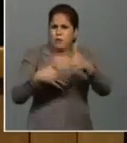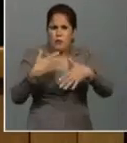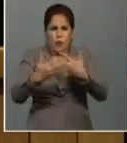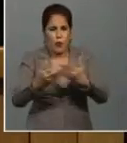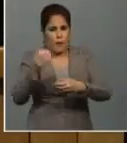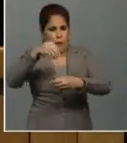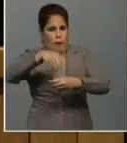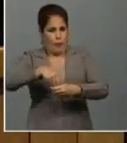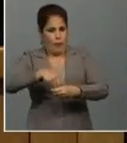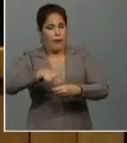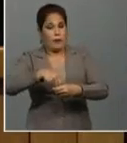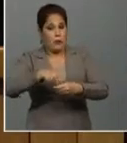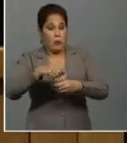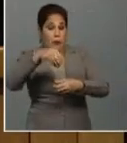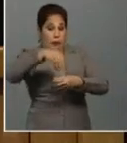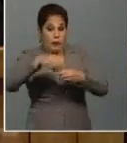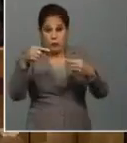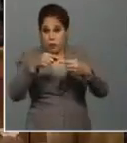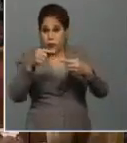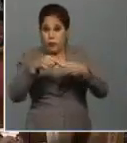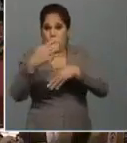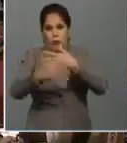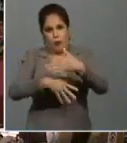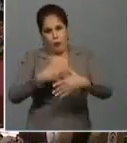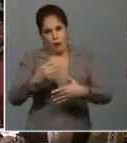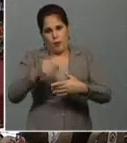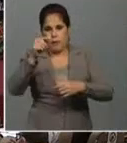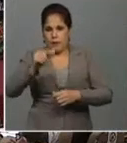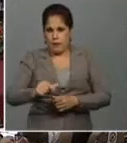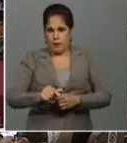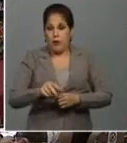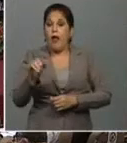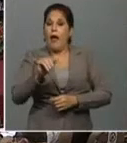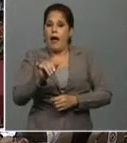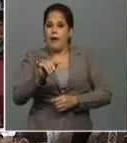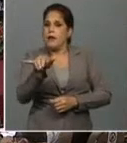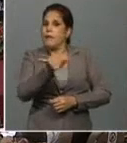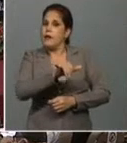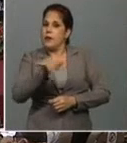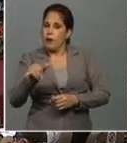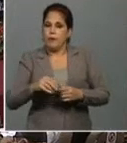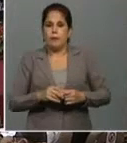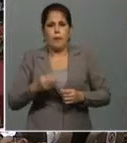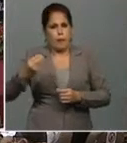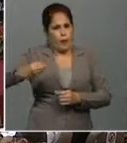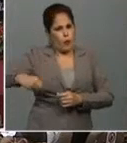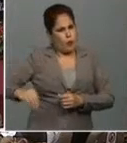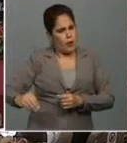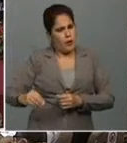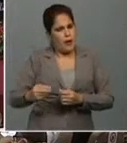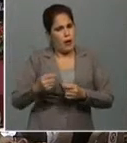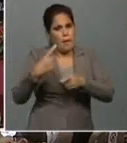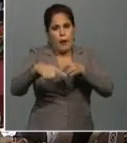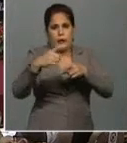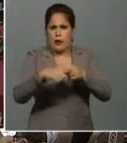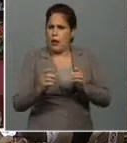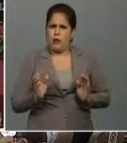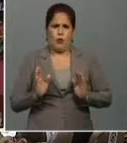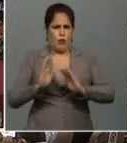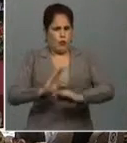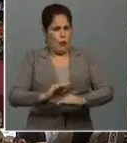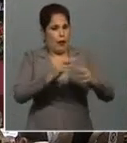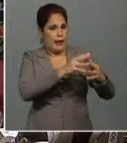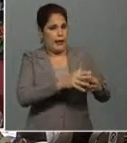servando las contradicciones internas están concebidas para aprovecharse de la escasez material indiscutible